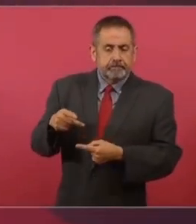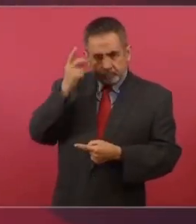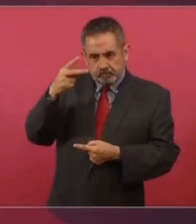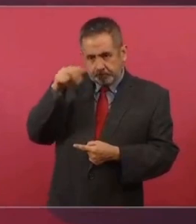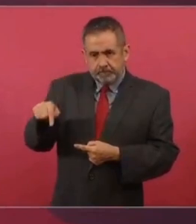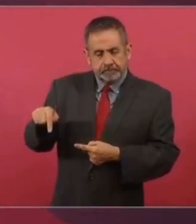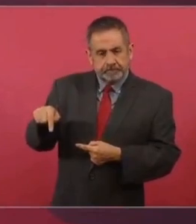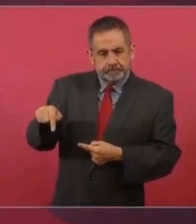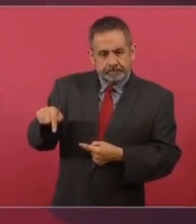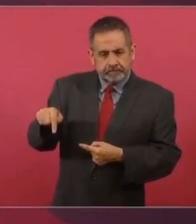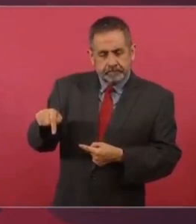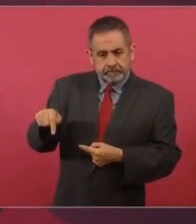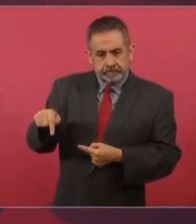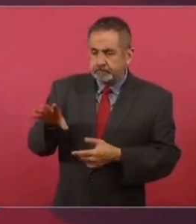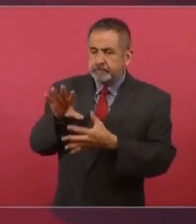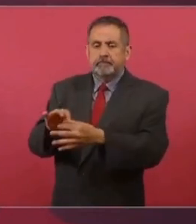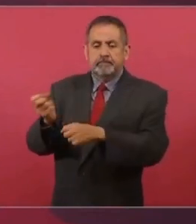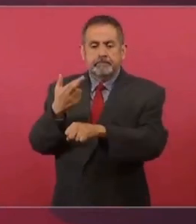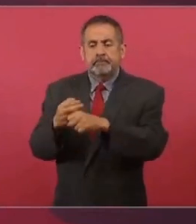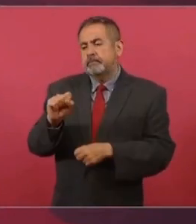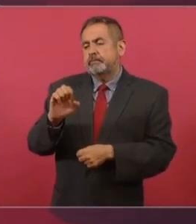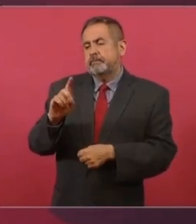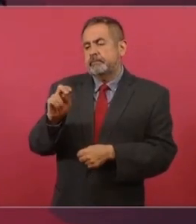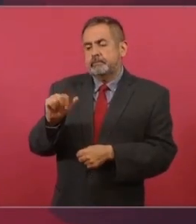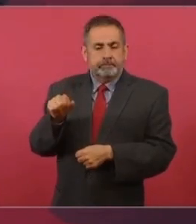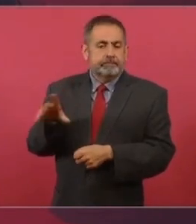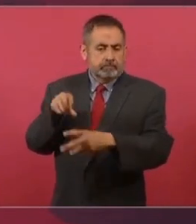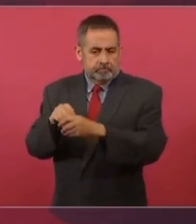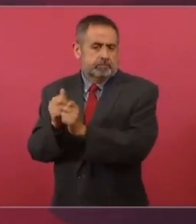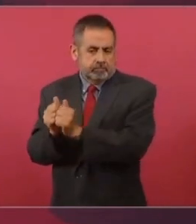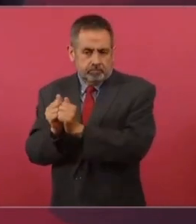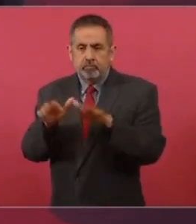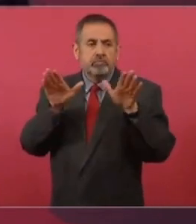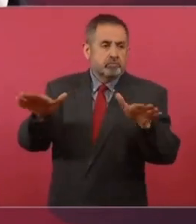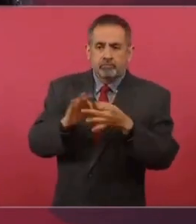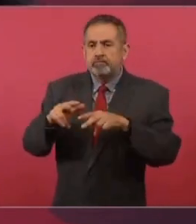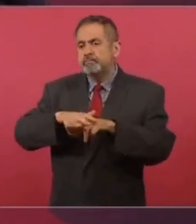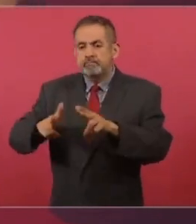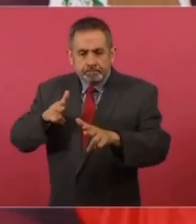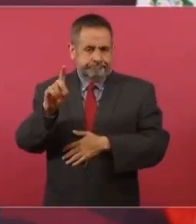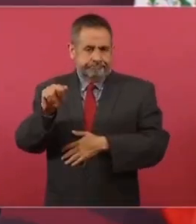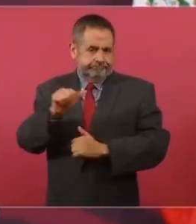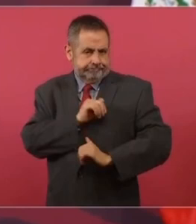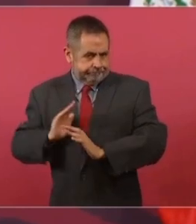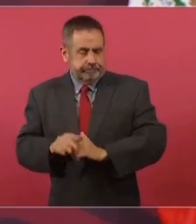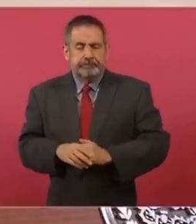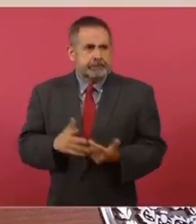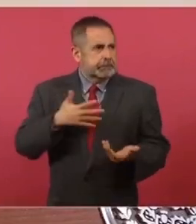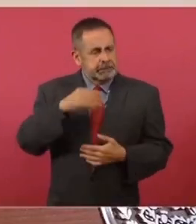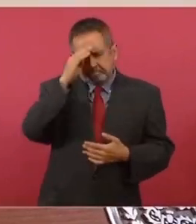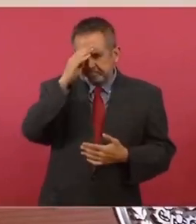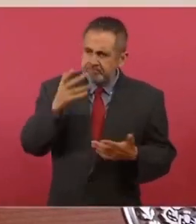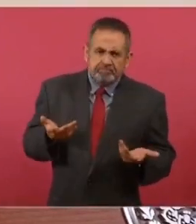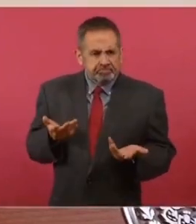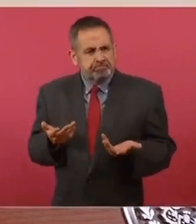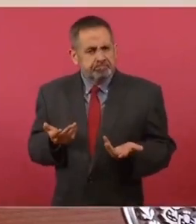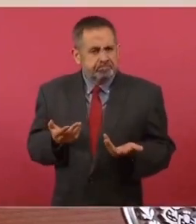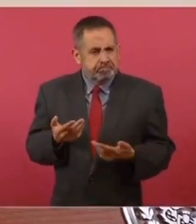la Secretaría de Defensa, que va a vincular aeropuertos, Tren Maya, todo. Se pensó, bueno, ¿por